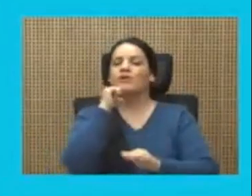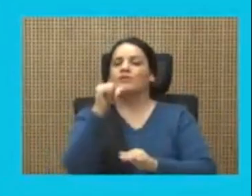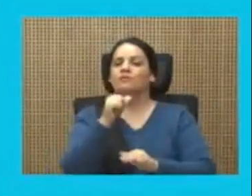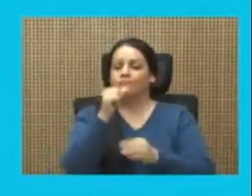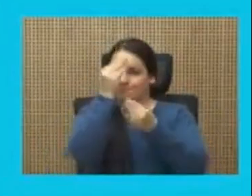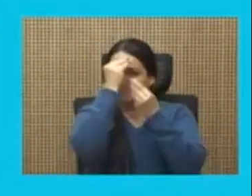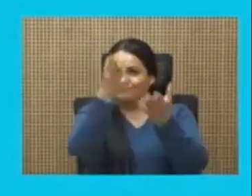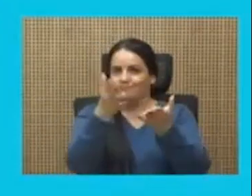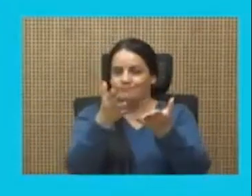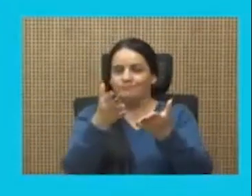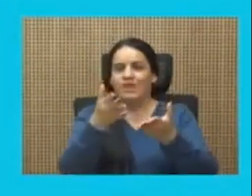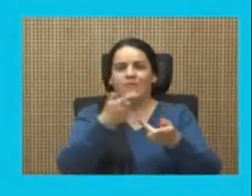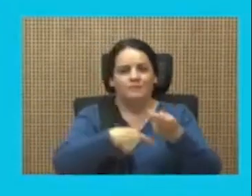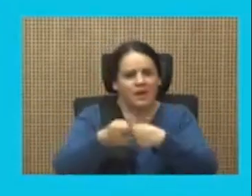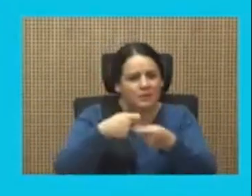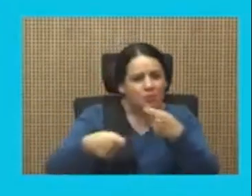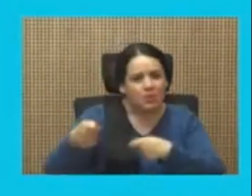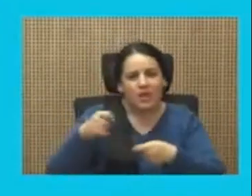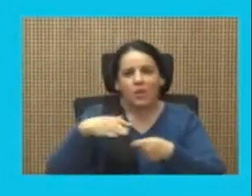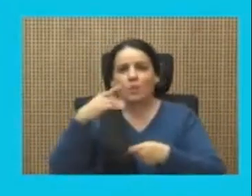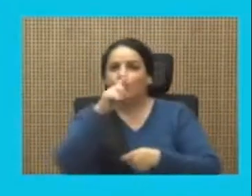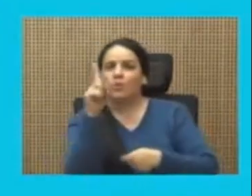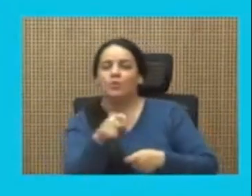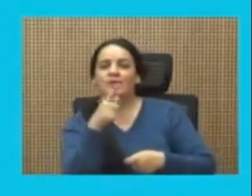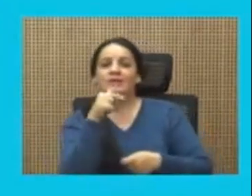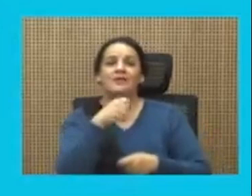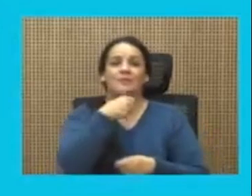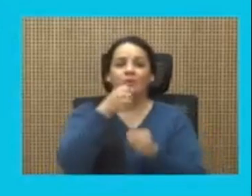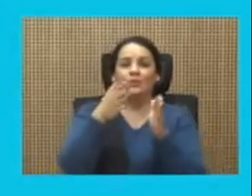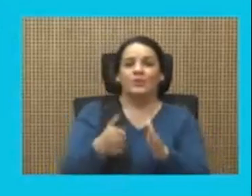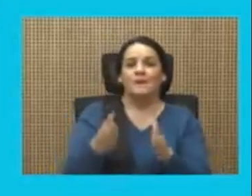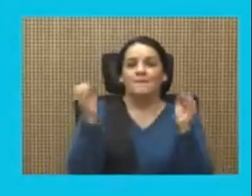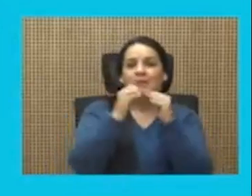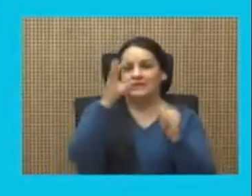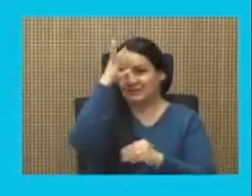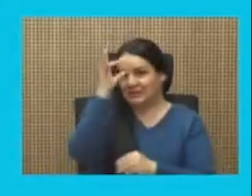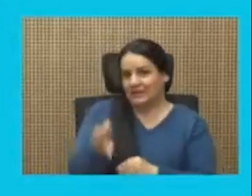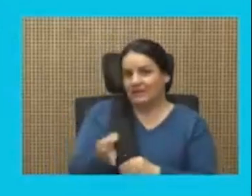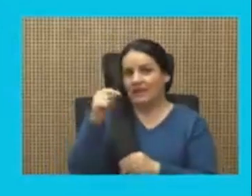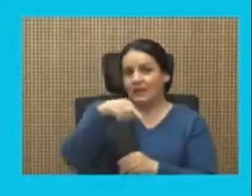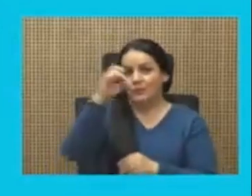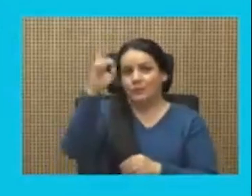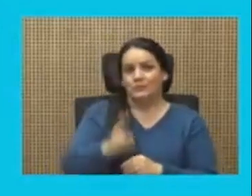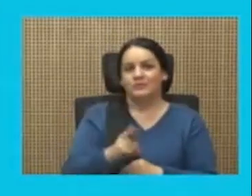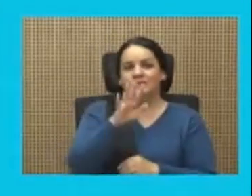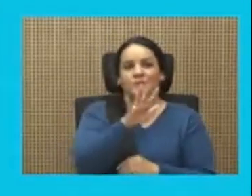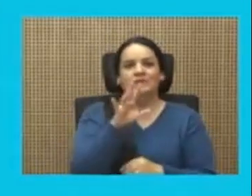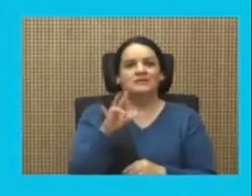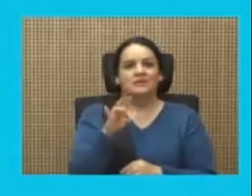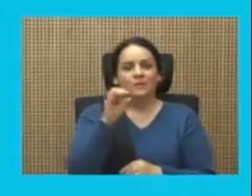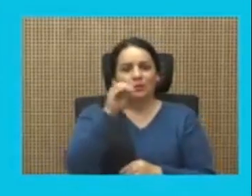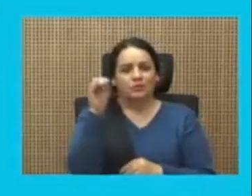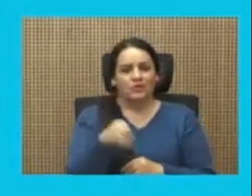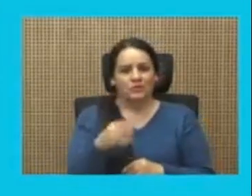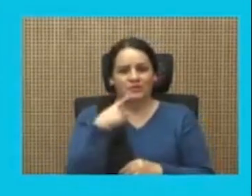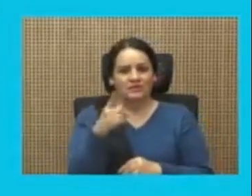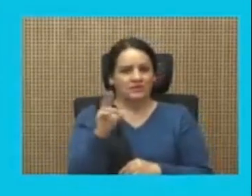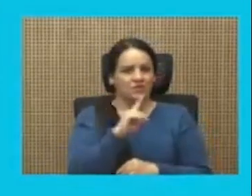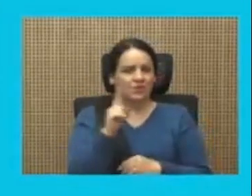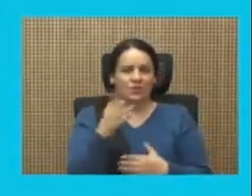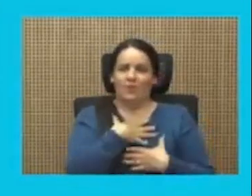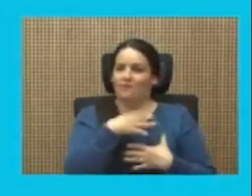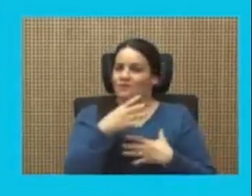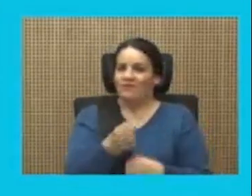desinformativo ejemplo Quiénes son los periodistas con mayor credibilidad en Costa Rica el 57 por dice que no confía